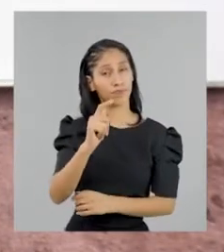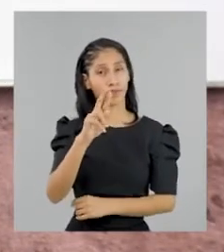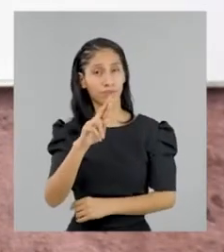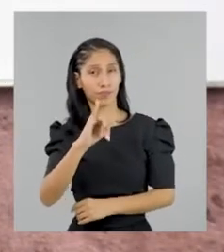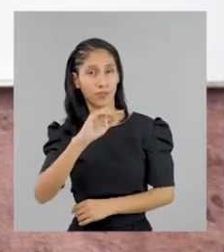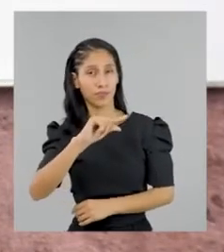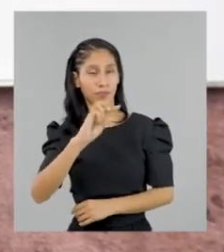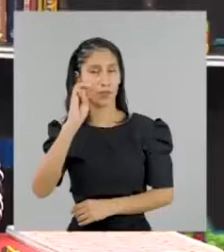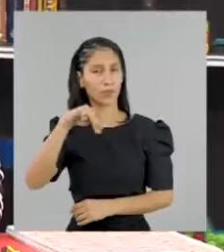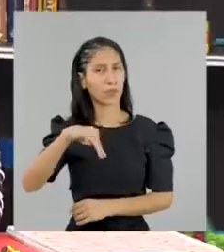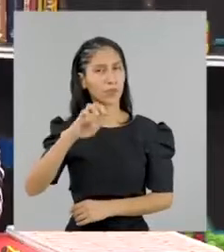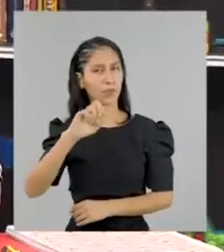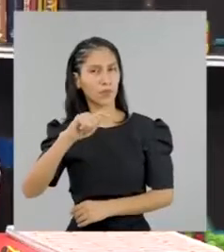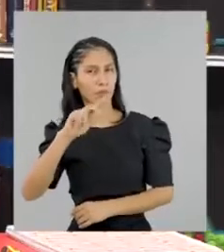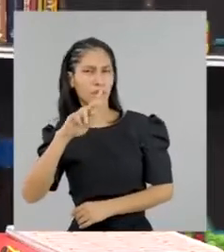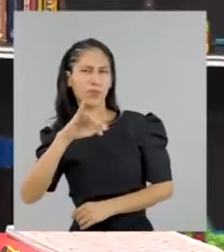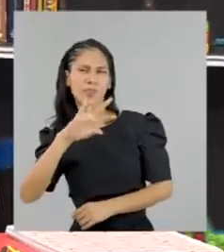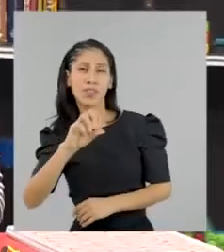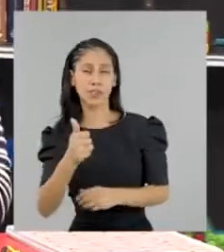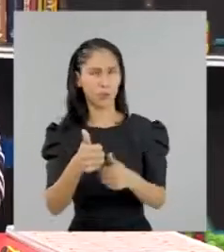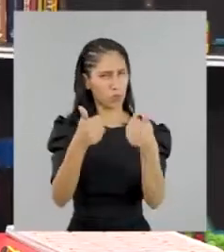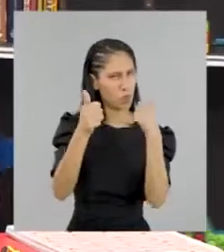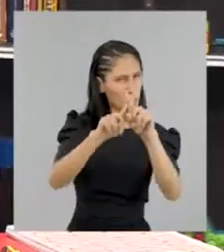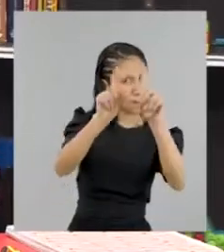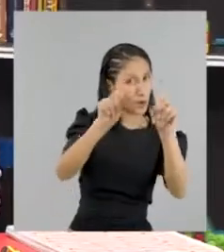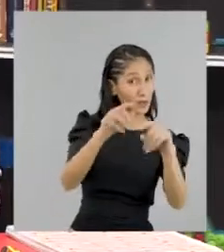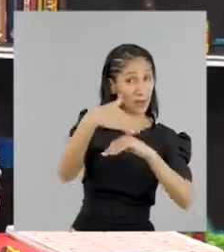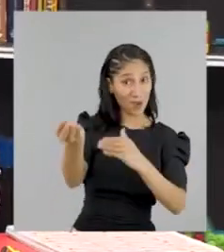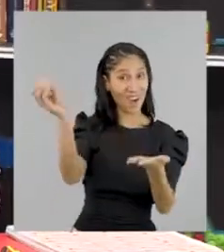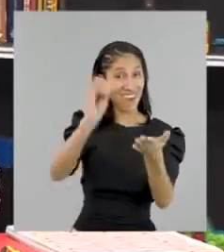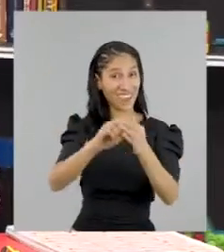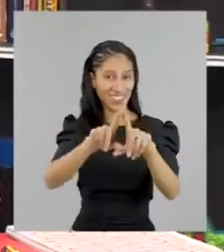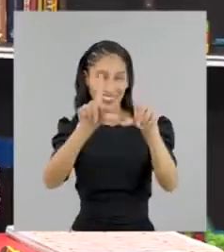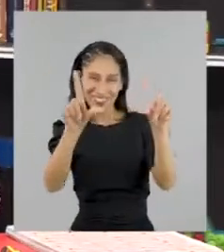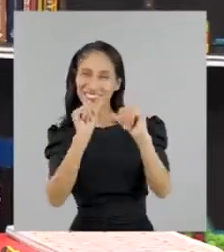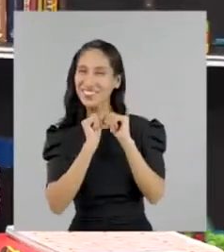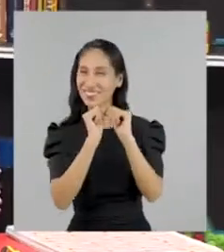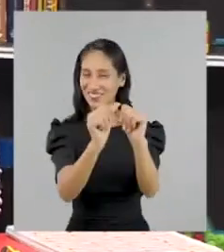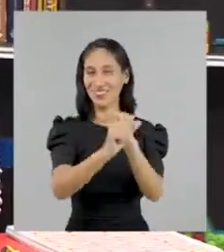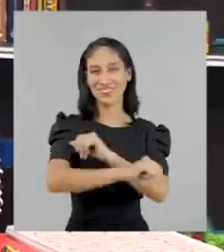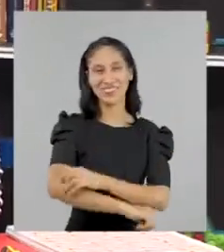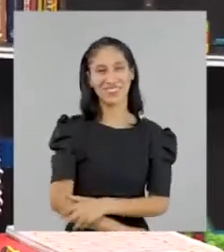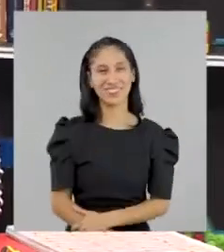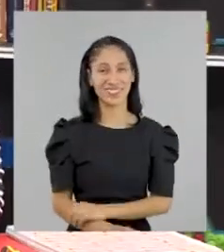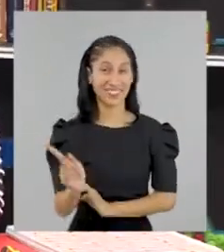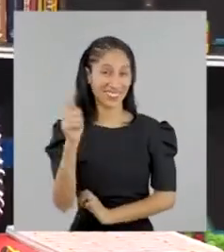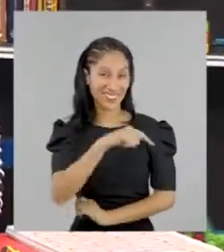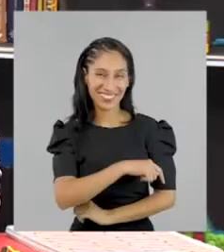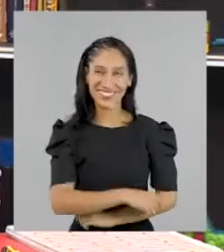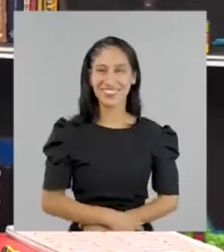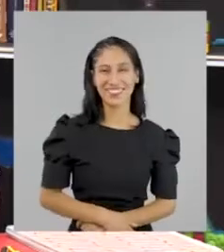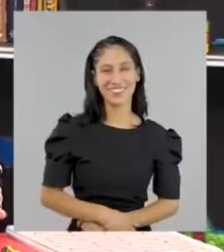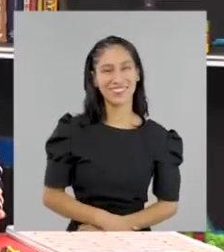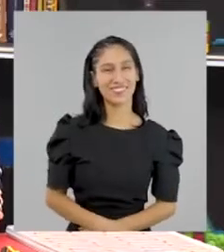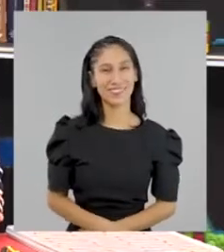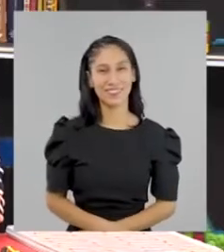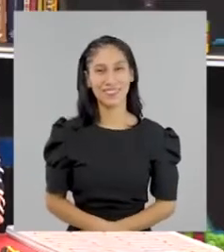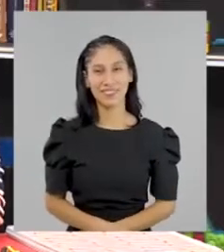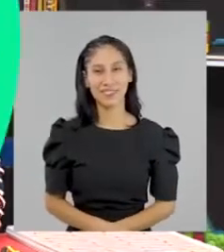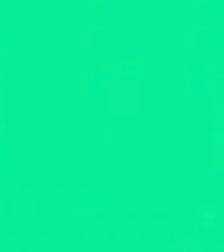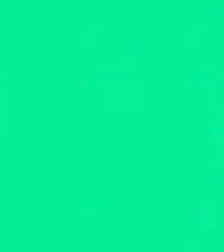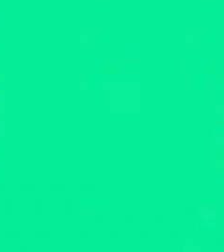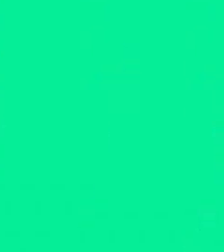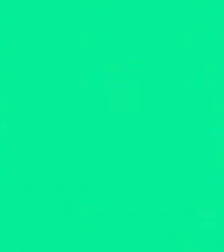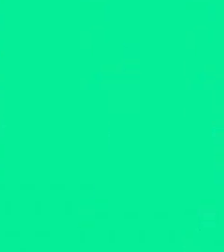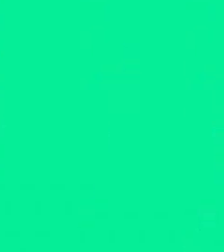funciones trigonométricas? Excelente pregunta. Volvemos con esto y mucho más después de la pausa. No se muevan.